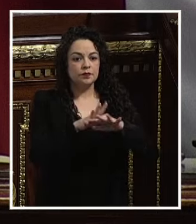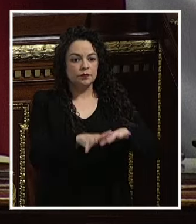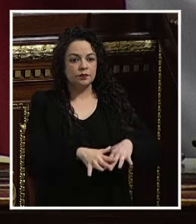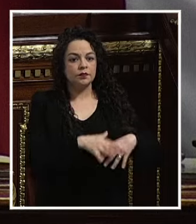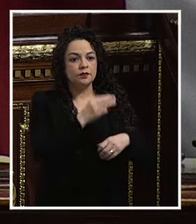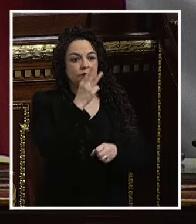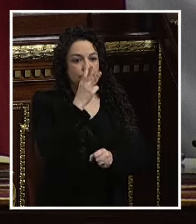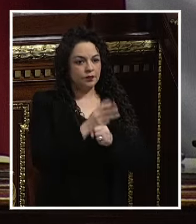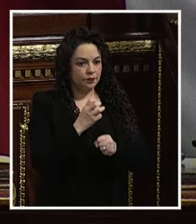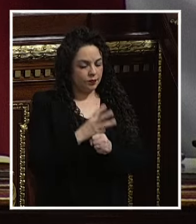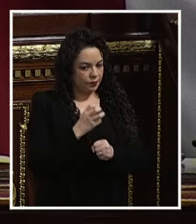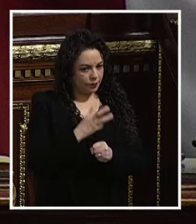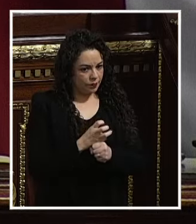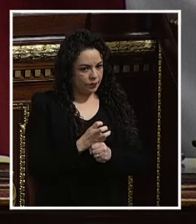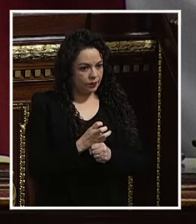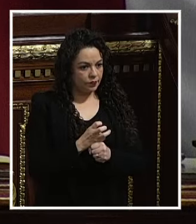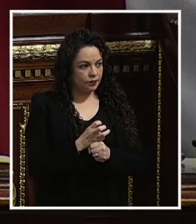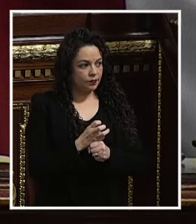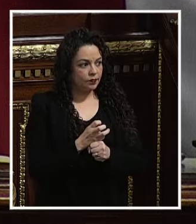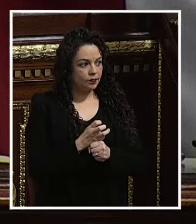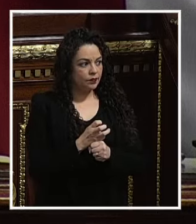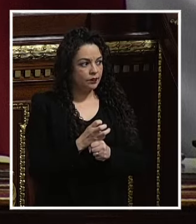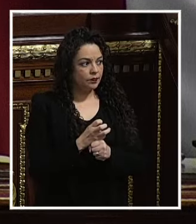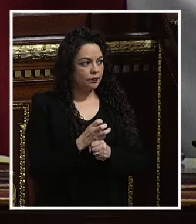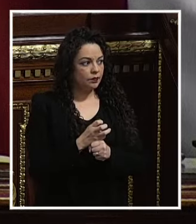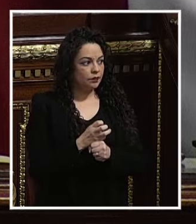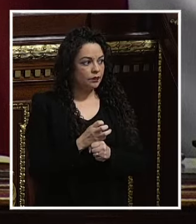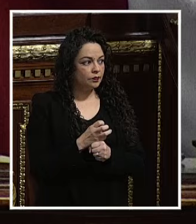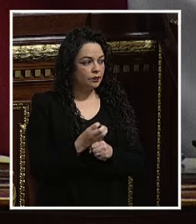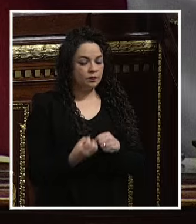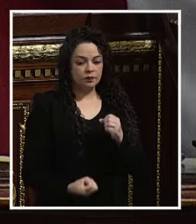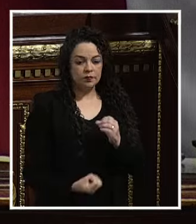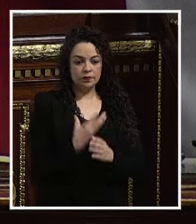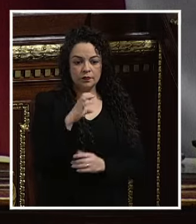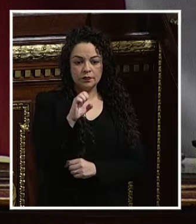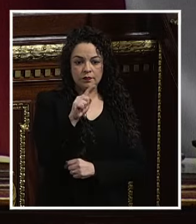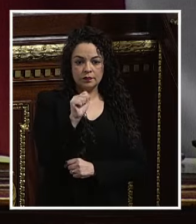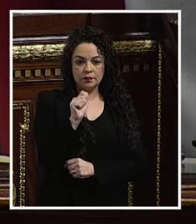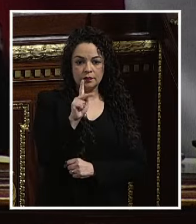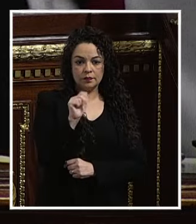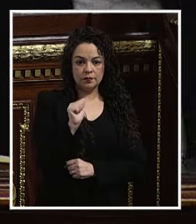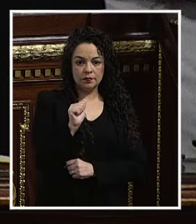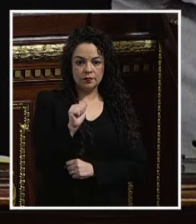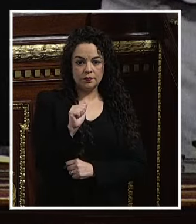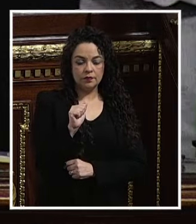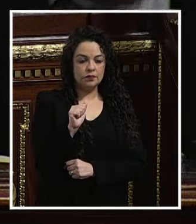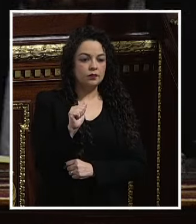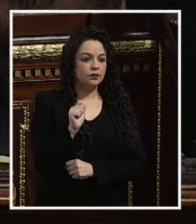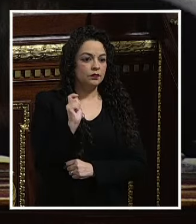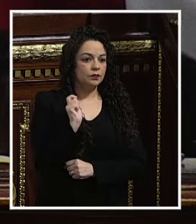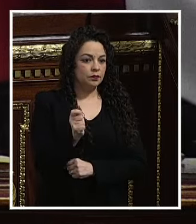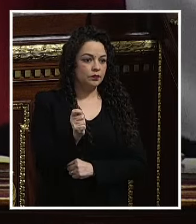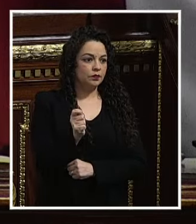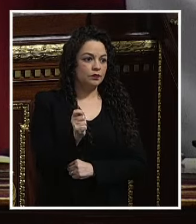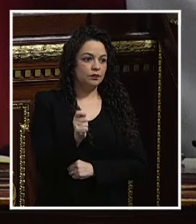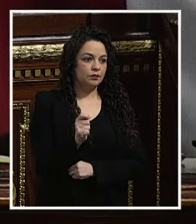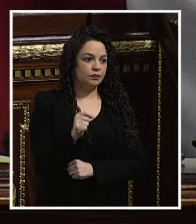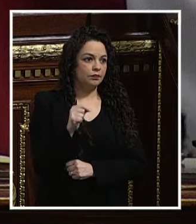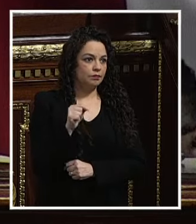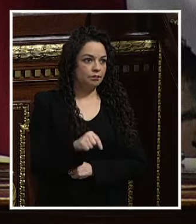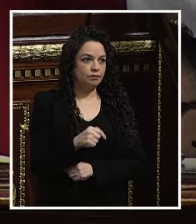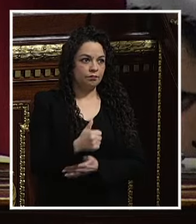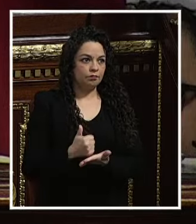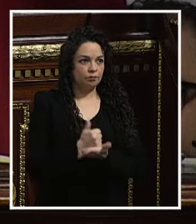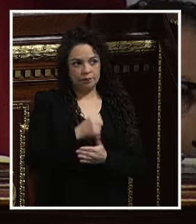legislatura. Hoy damos inicio a una nueva etapa en la historia legislativa de nuestra capital. El